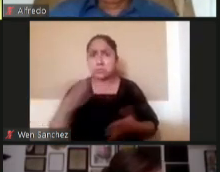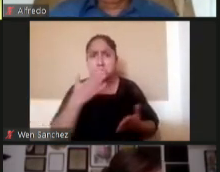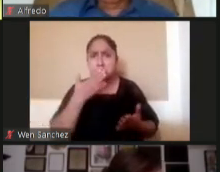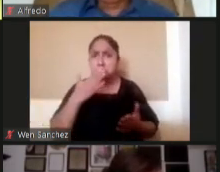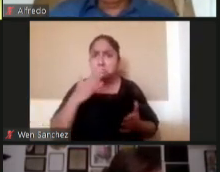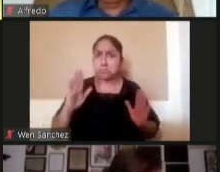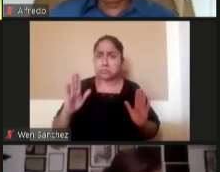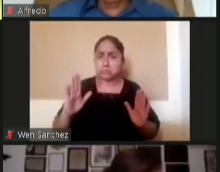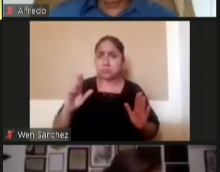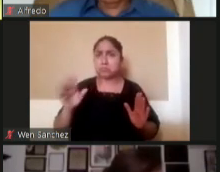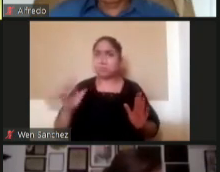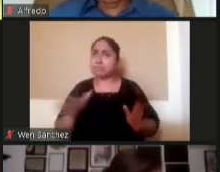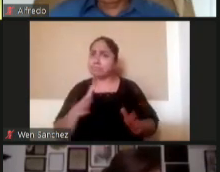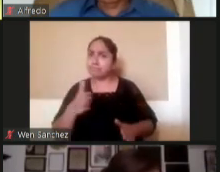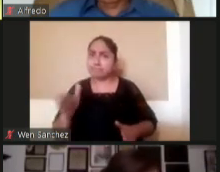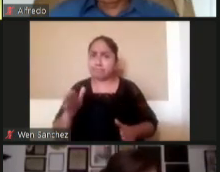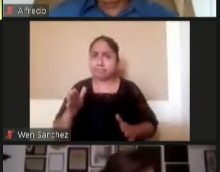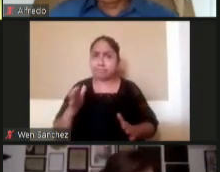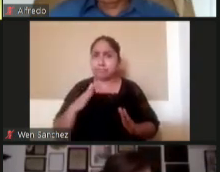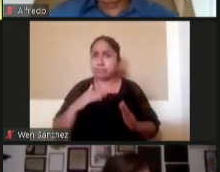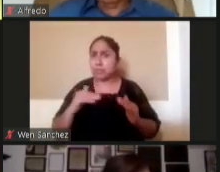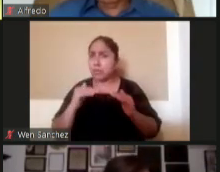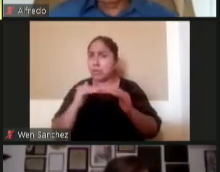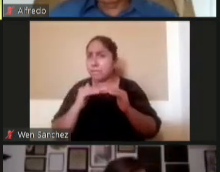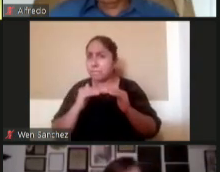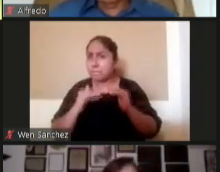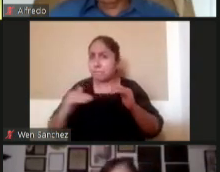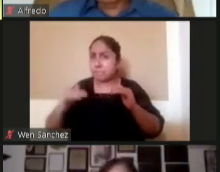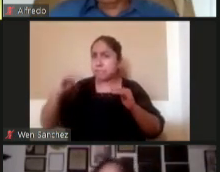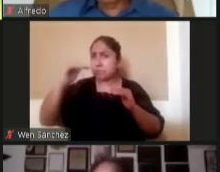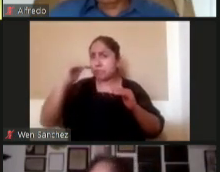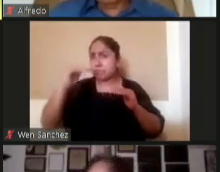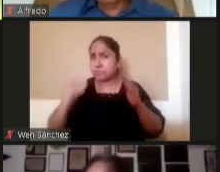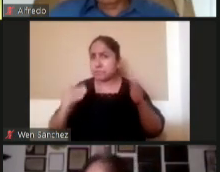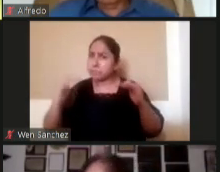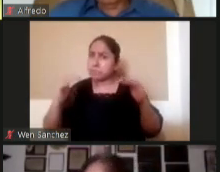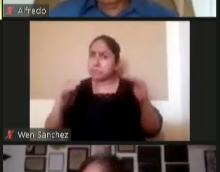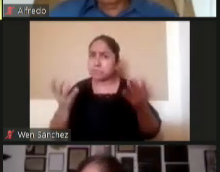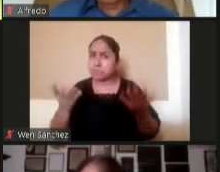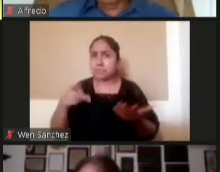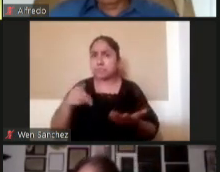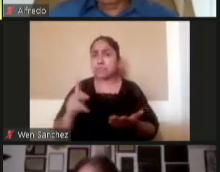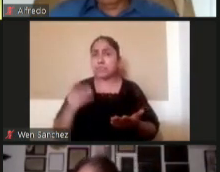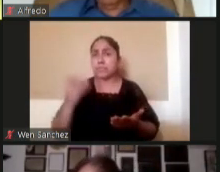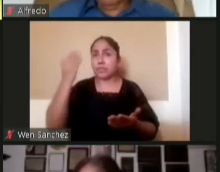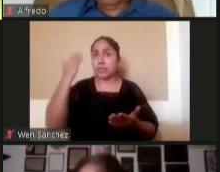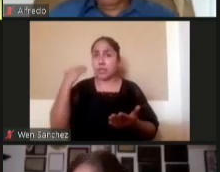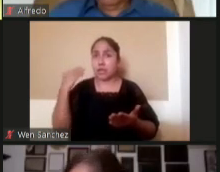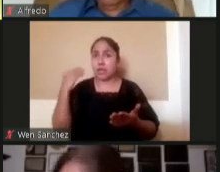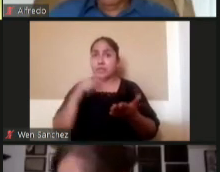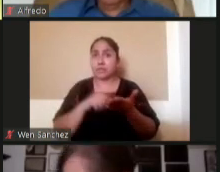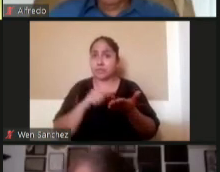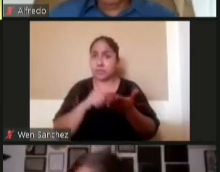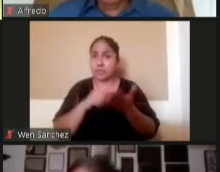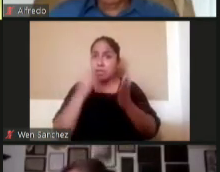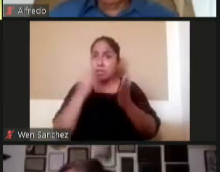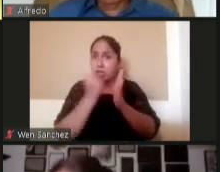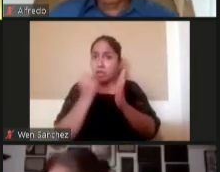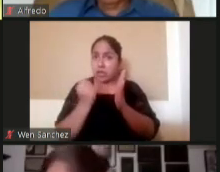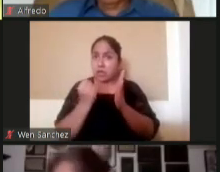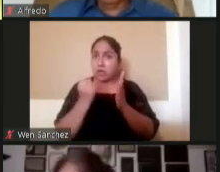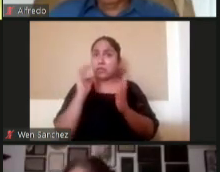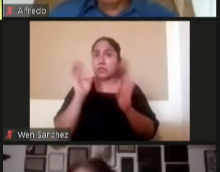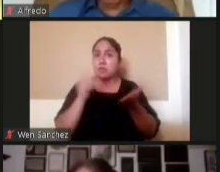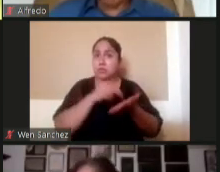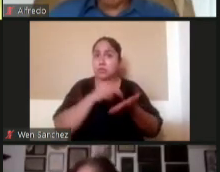medios y alto de aptitud para la densificación. Dicho dictamen fue firmado por los tres integrantes de la Comisión de Desarrollo